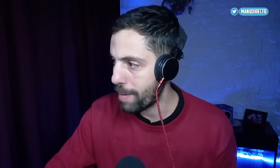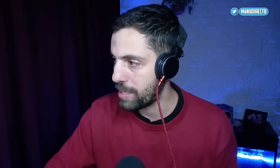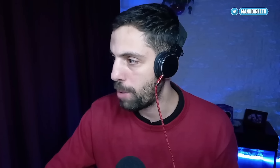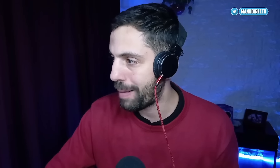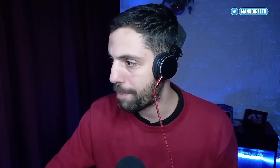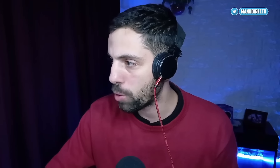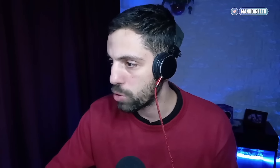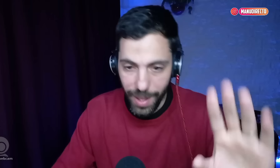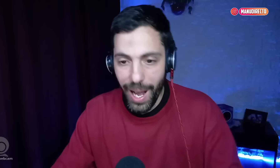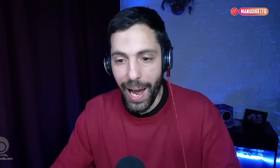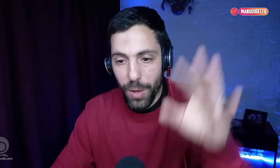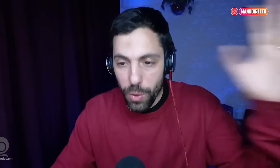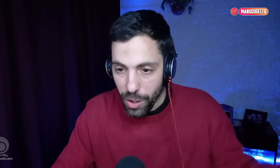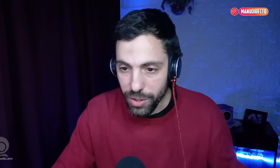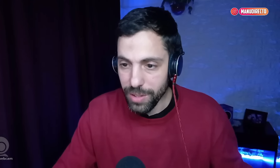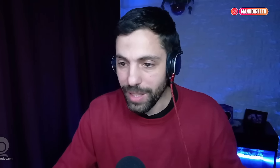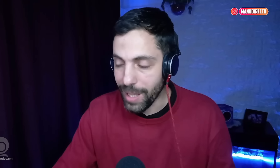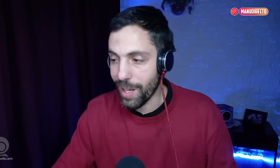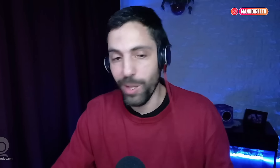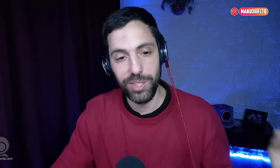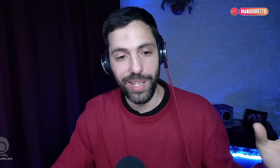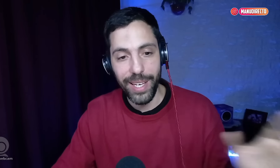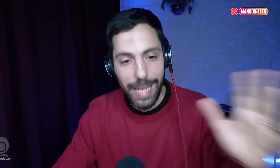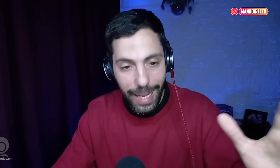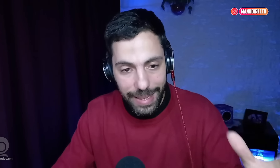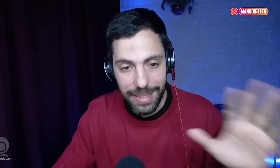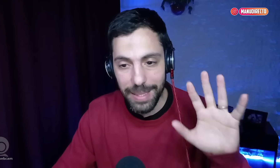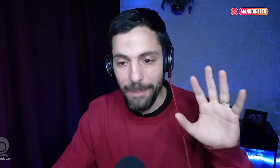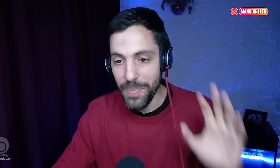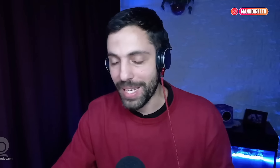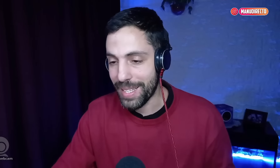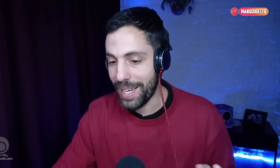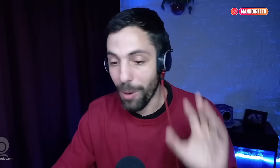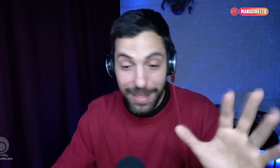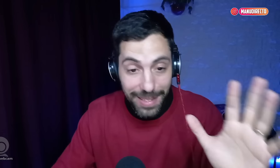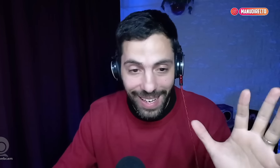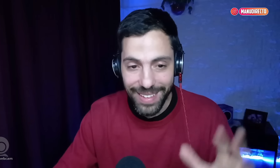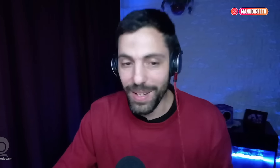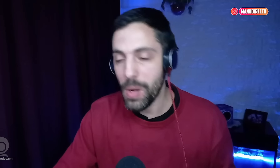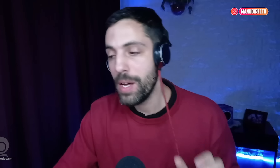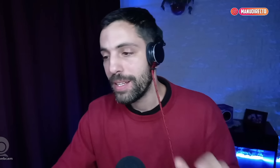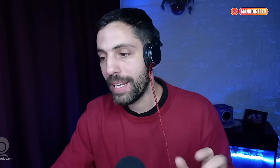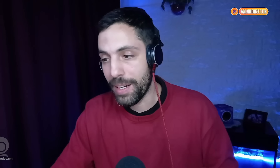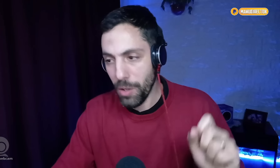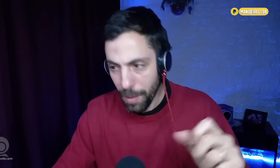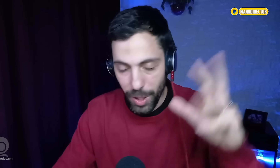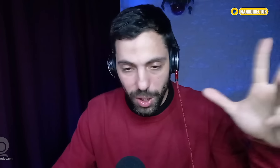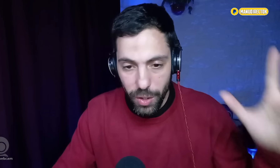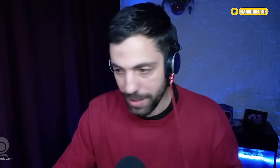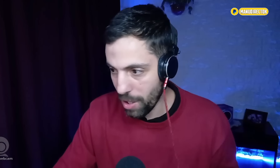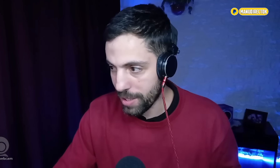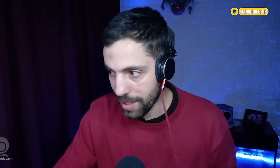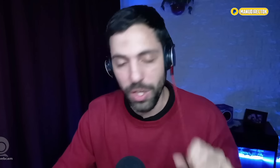soy malísimo para pronunciar. Algunos críticos y exigentes, los más exigentes, ¿no? dirán, no, pero